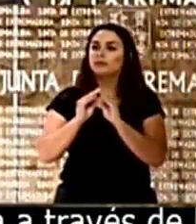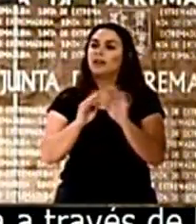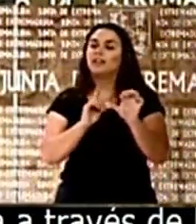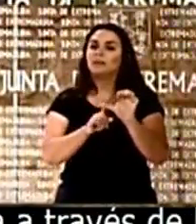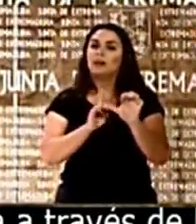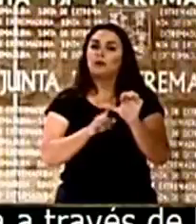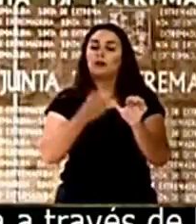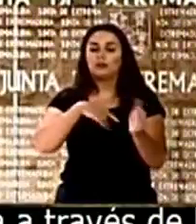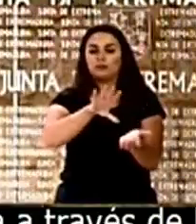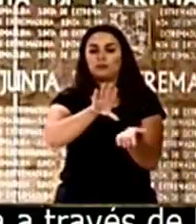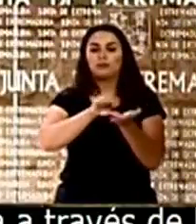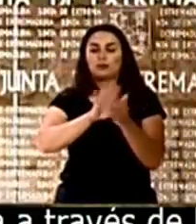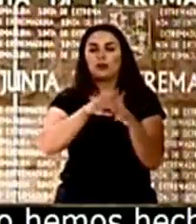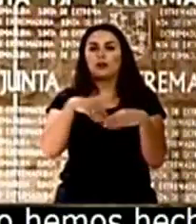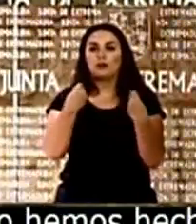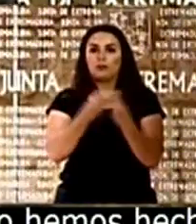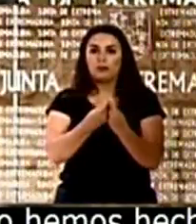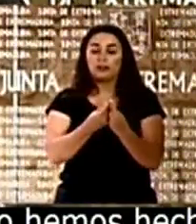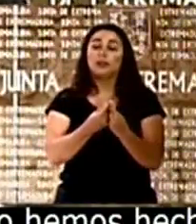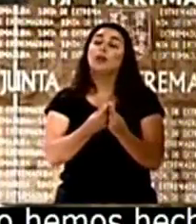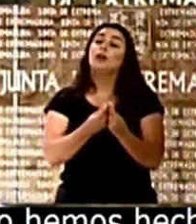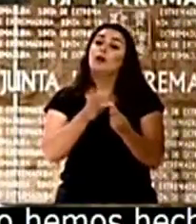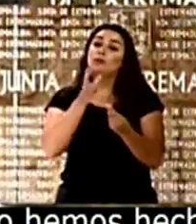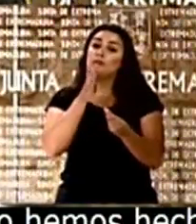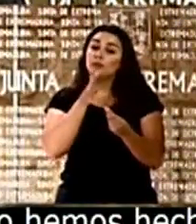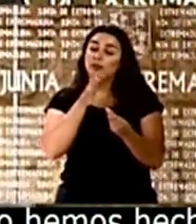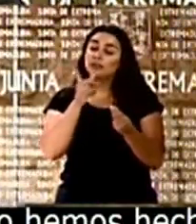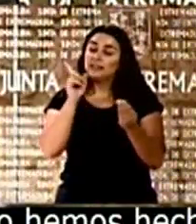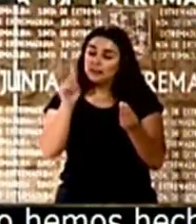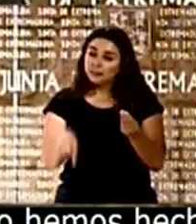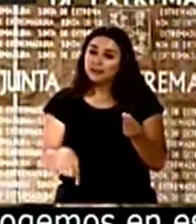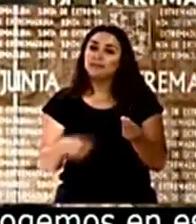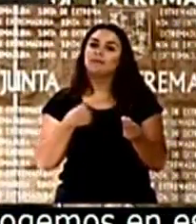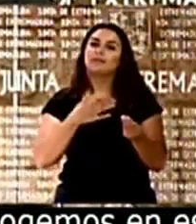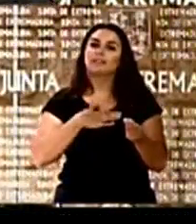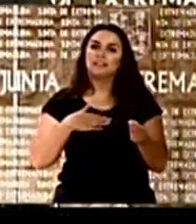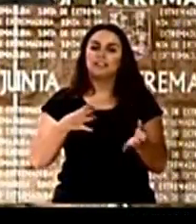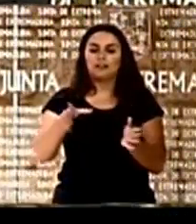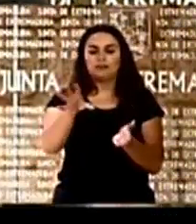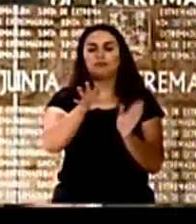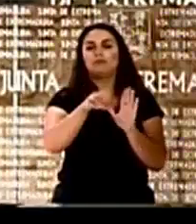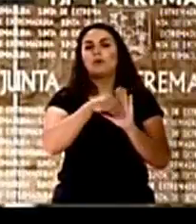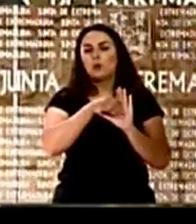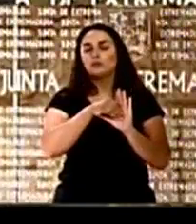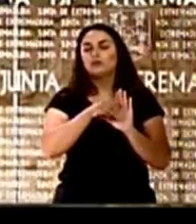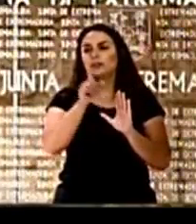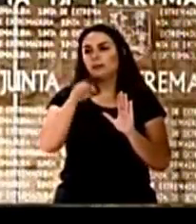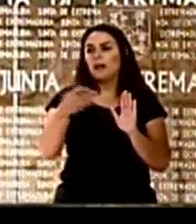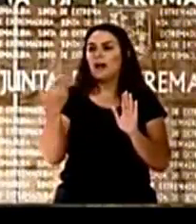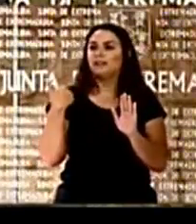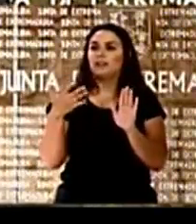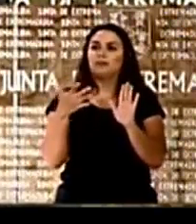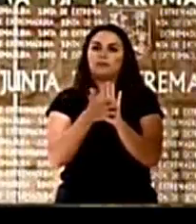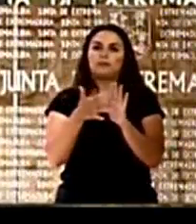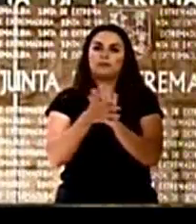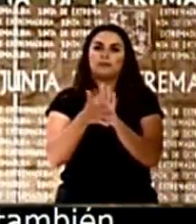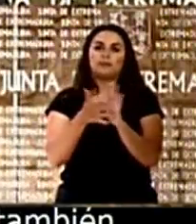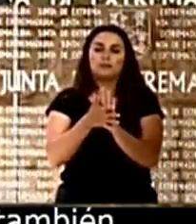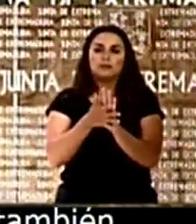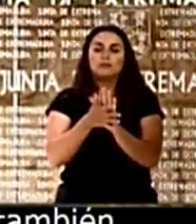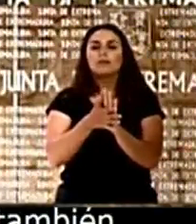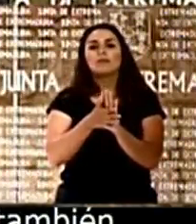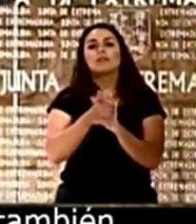lo recogemos en este documento. Igualmente, también recogemos la posición que también claramente ha explicado la Consejería de Medio